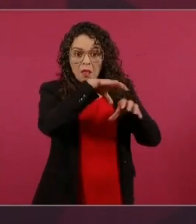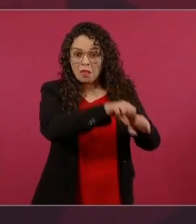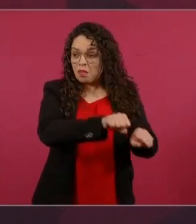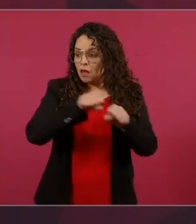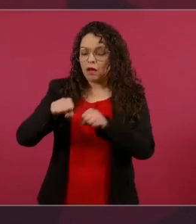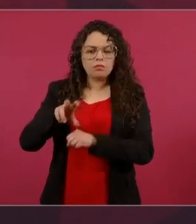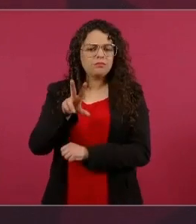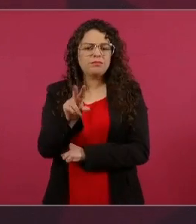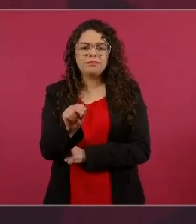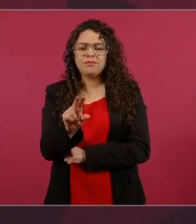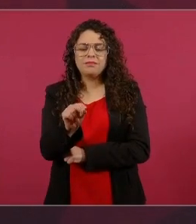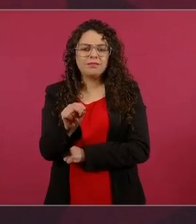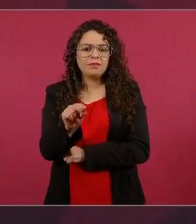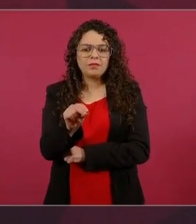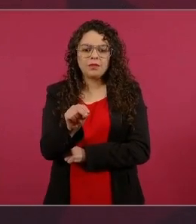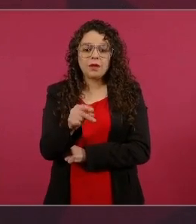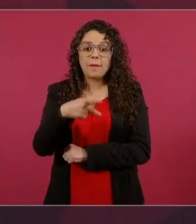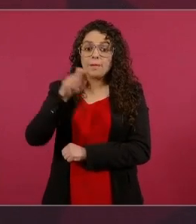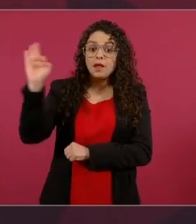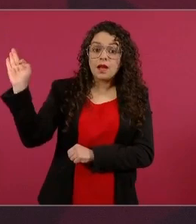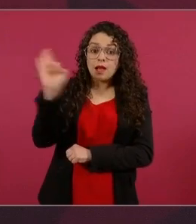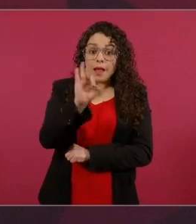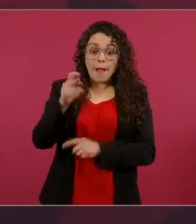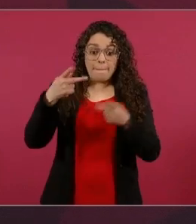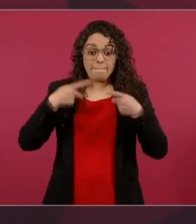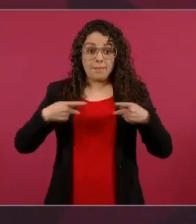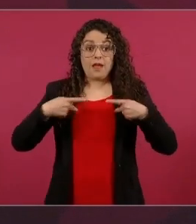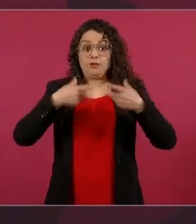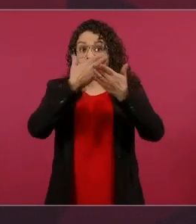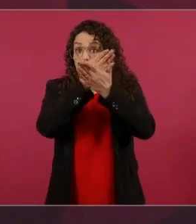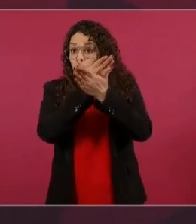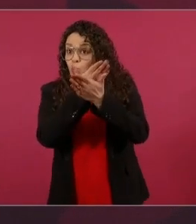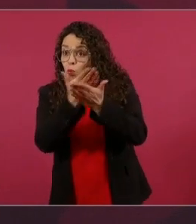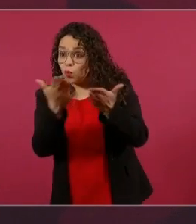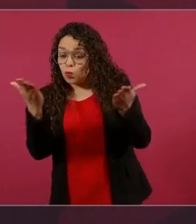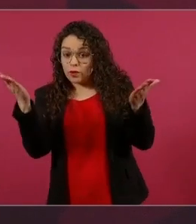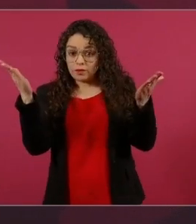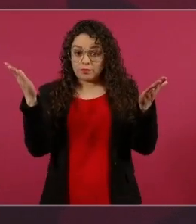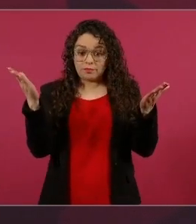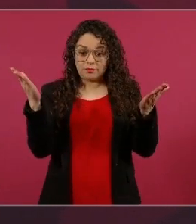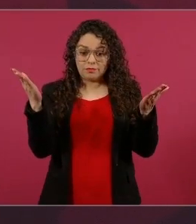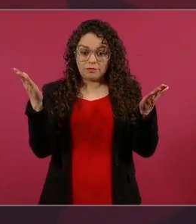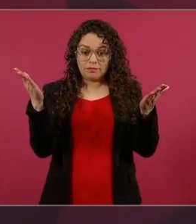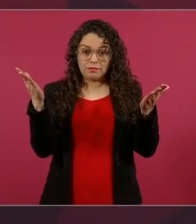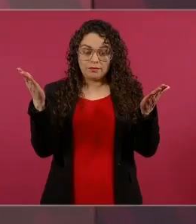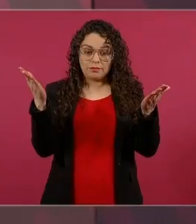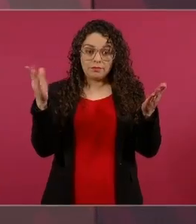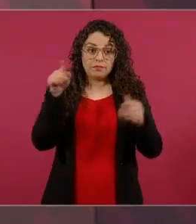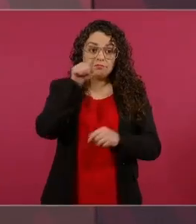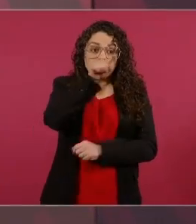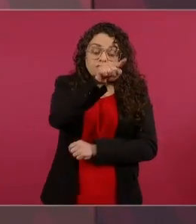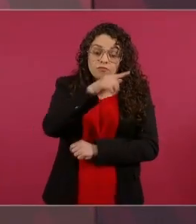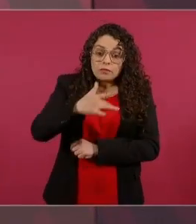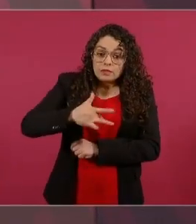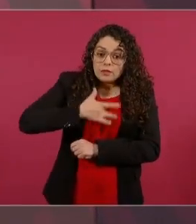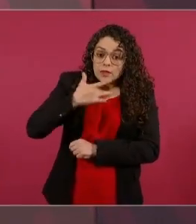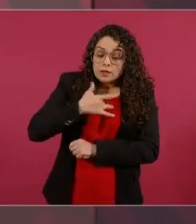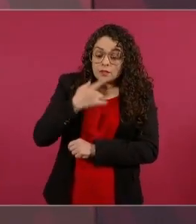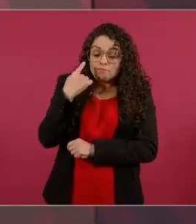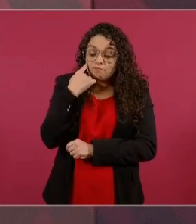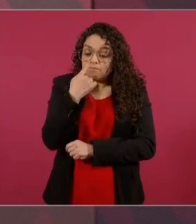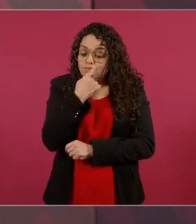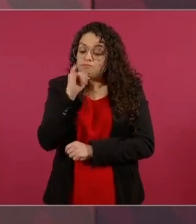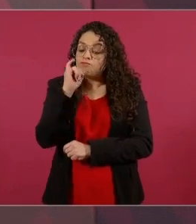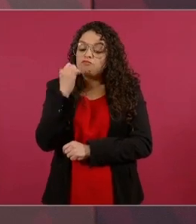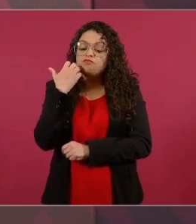pero que si la gente al final de cuentas decidía